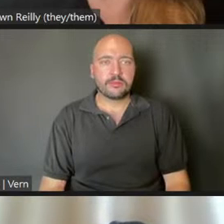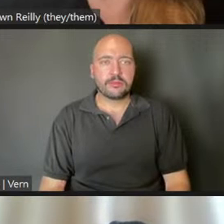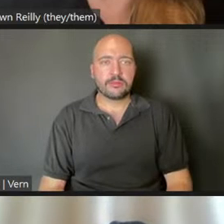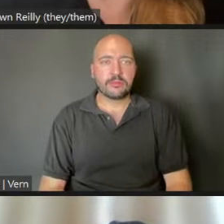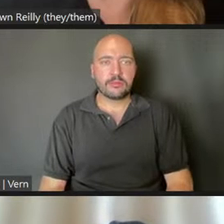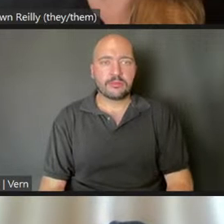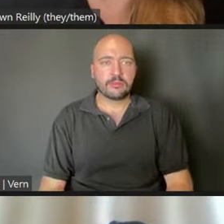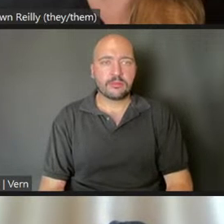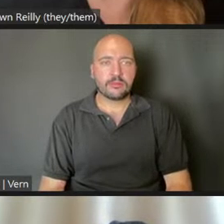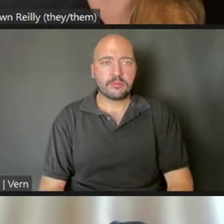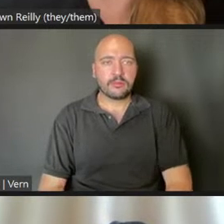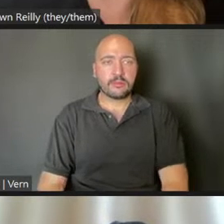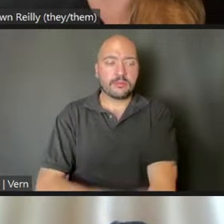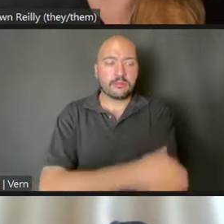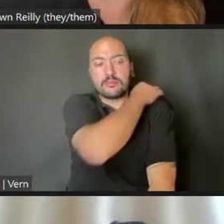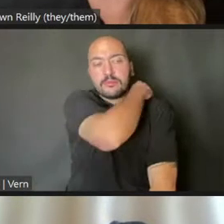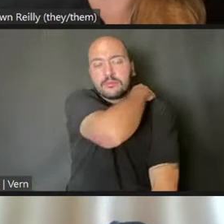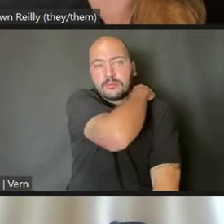de